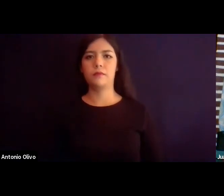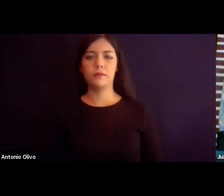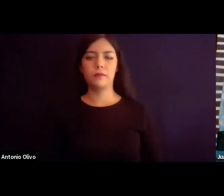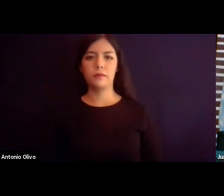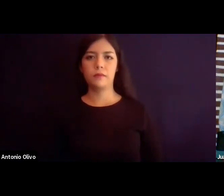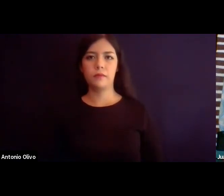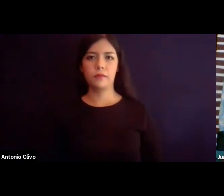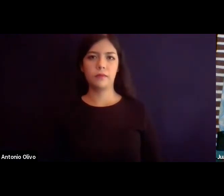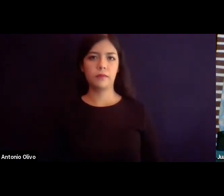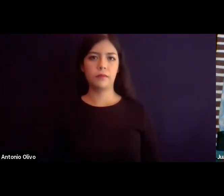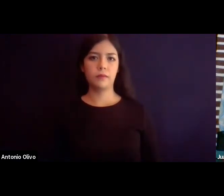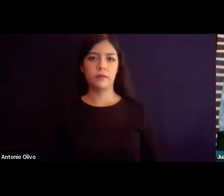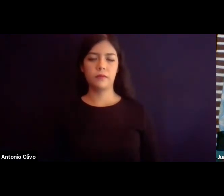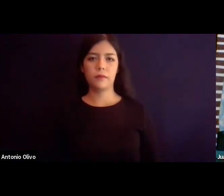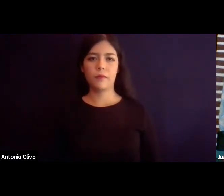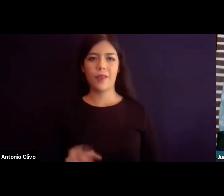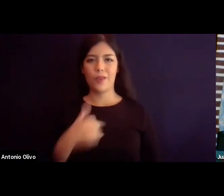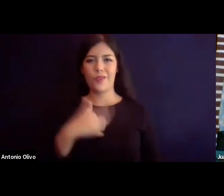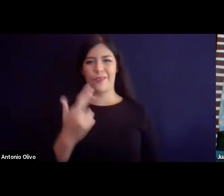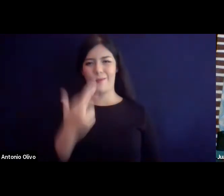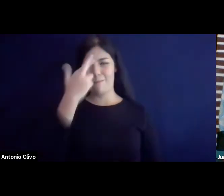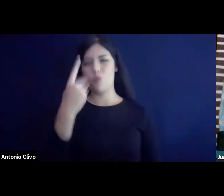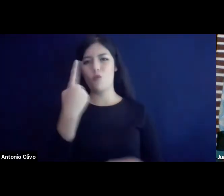pues, disturbios en un salón